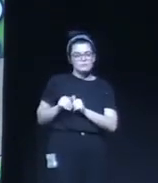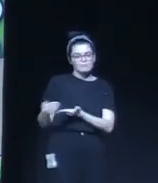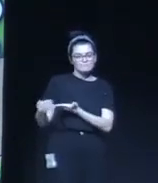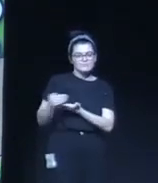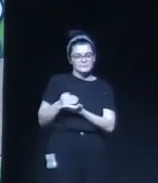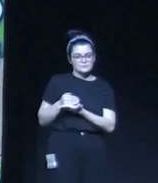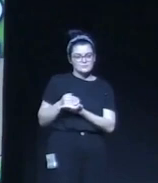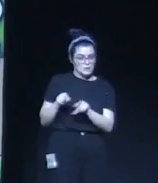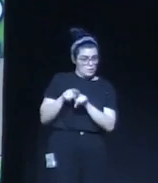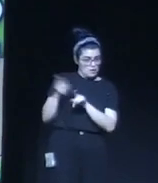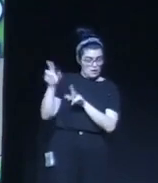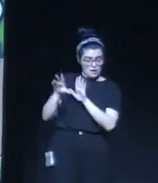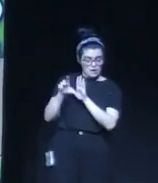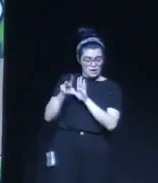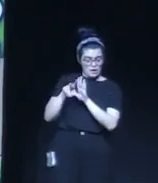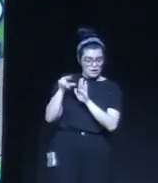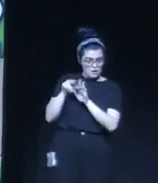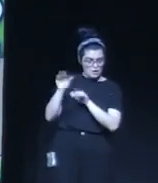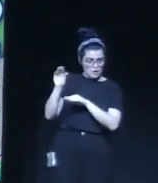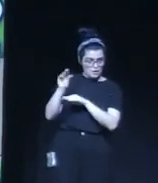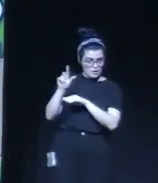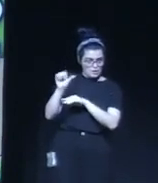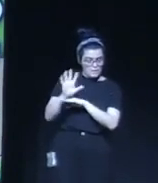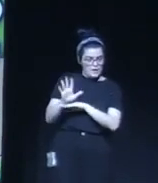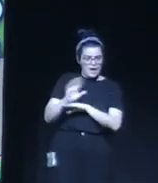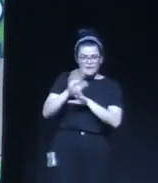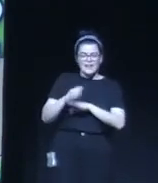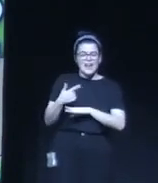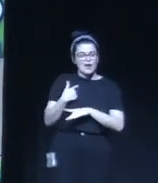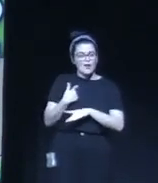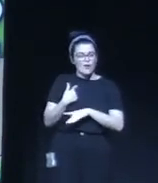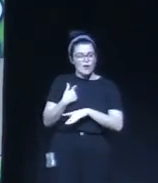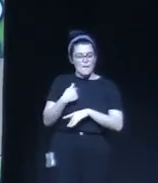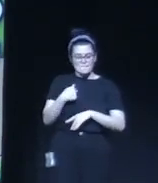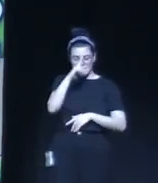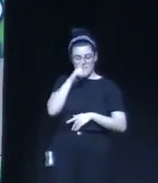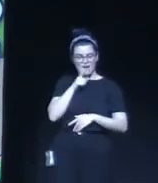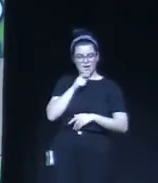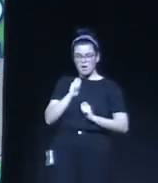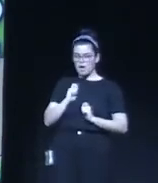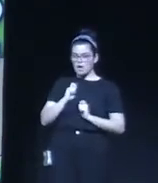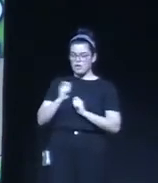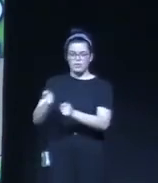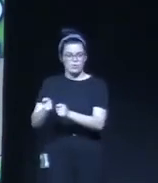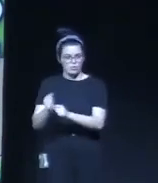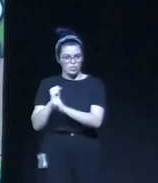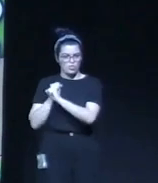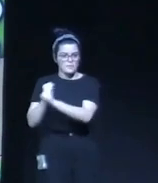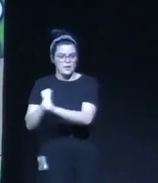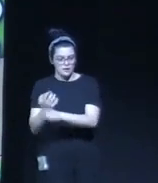en la peli, tienes que poner tu imagen a disposición de, ¿no? Claro.